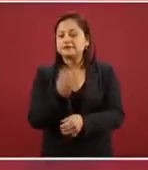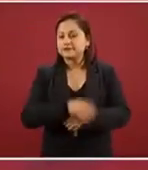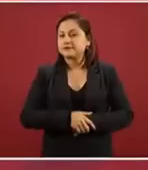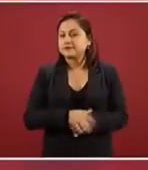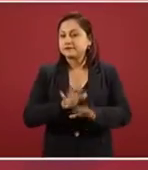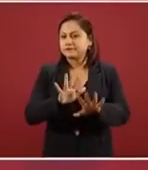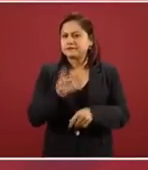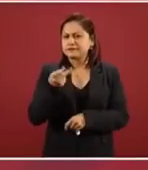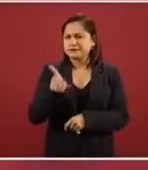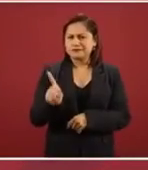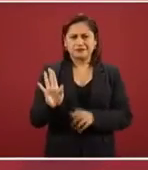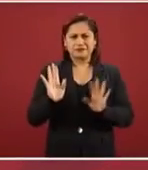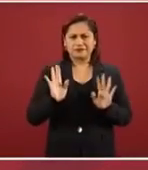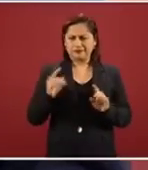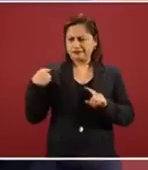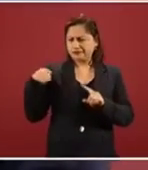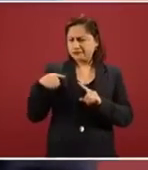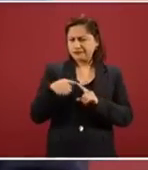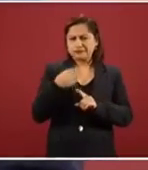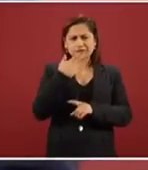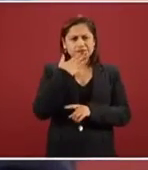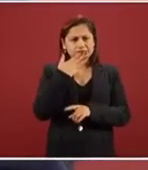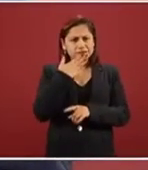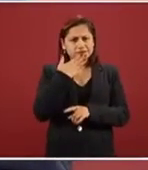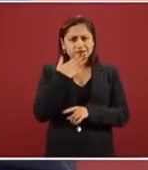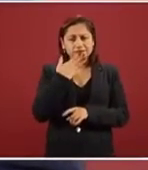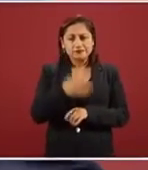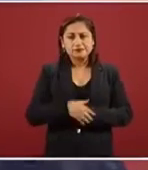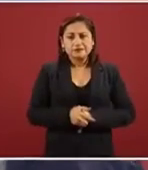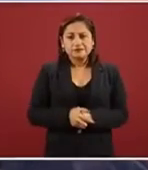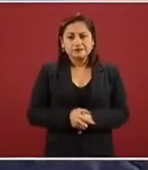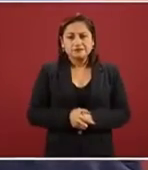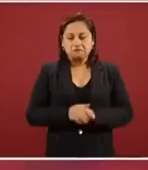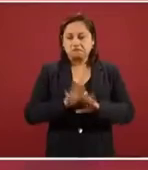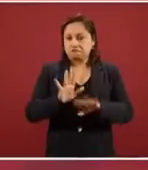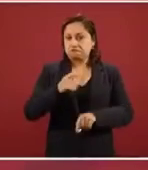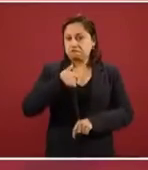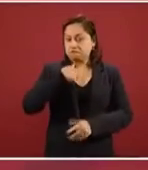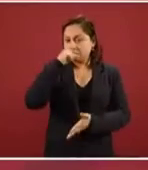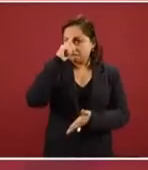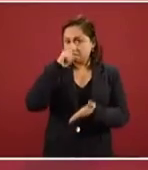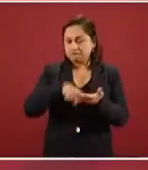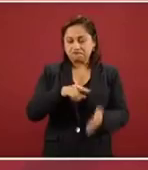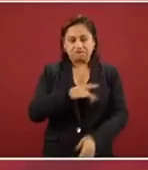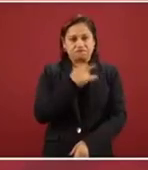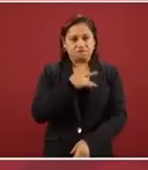Pero bien, bien, bien, bien. Yo creo que este es un buen ejercicio